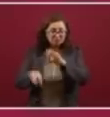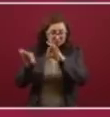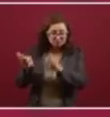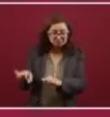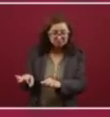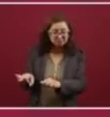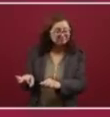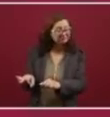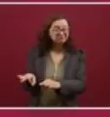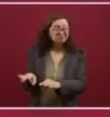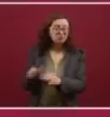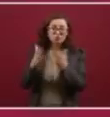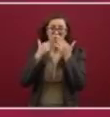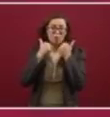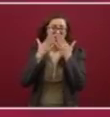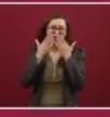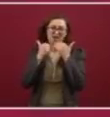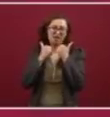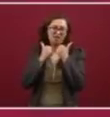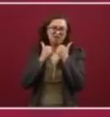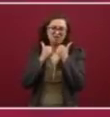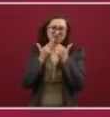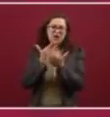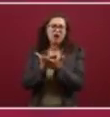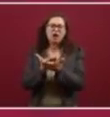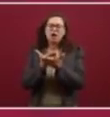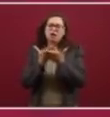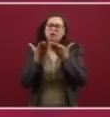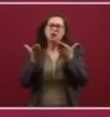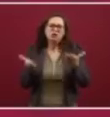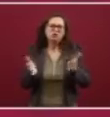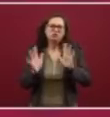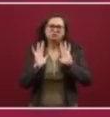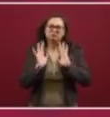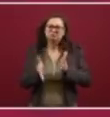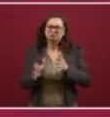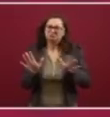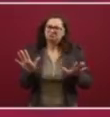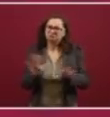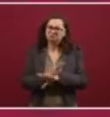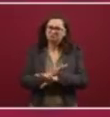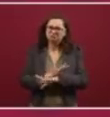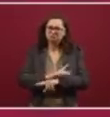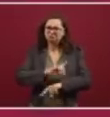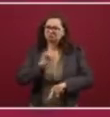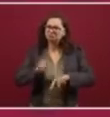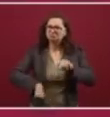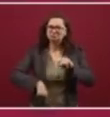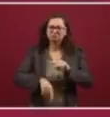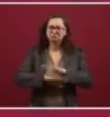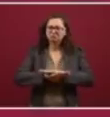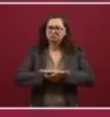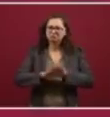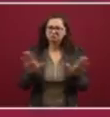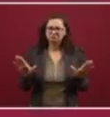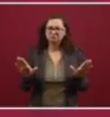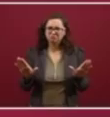Entonces, eso ya se terminó. ya no hay.